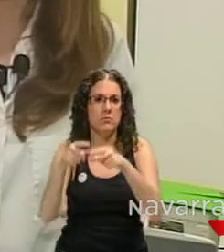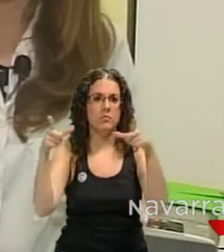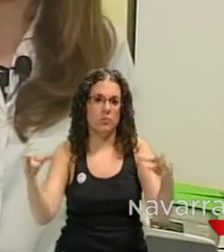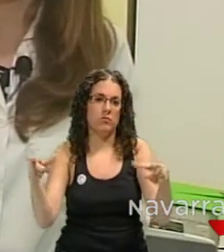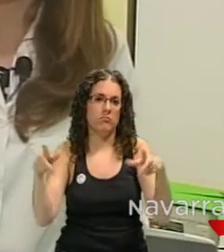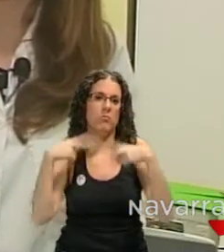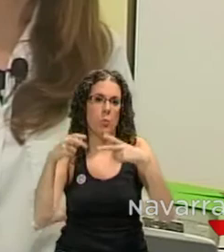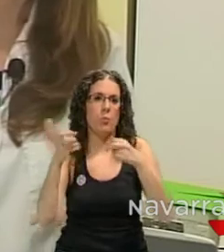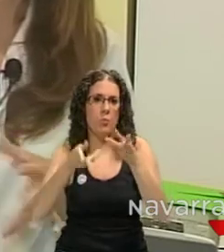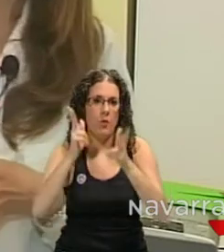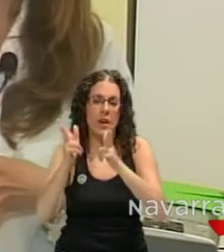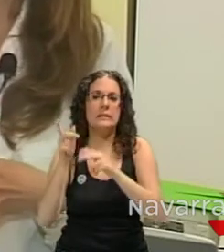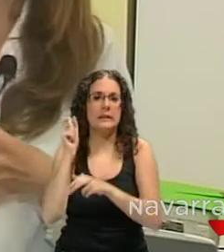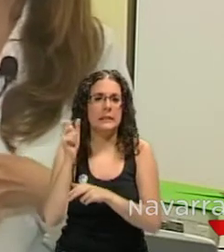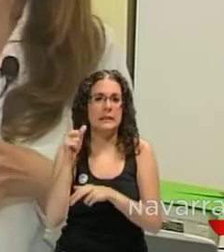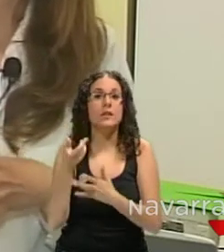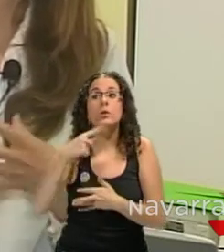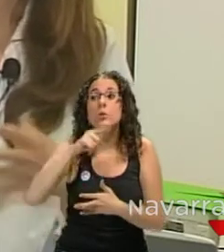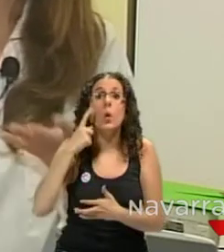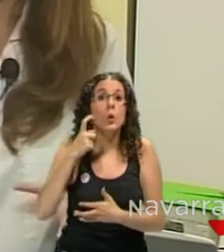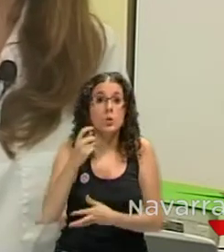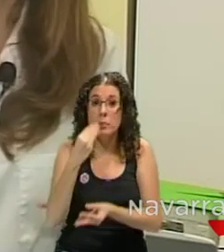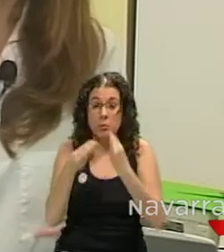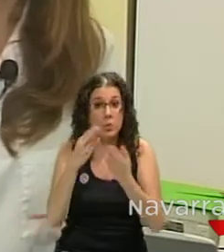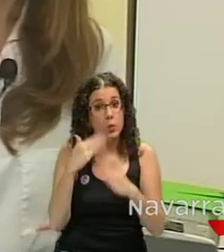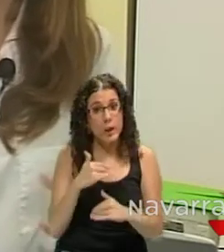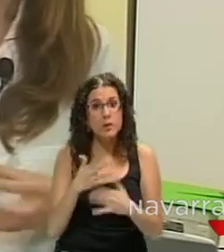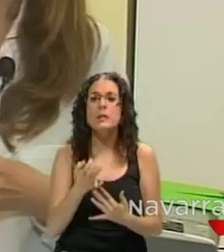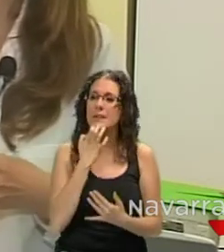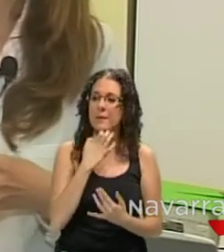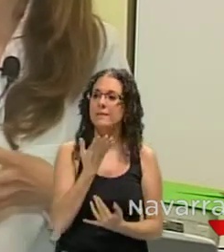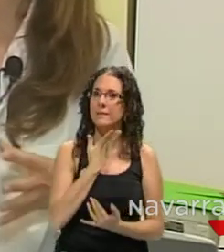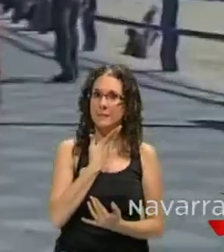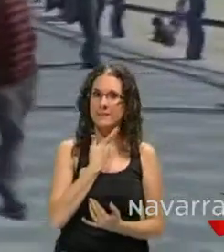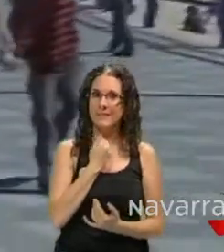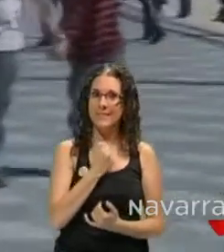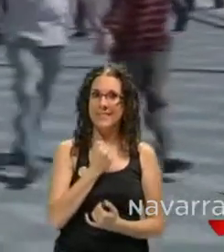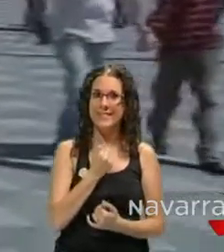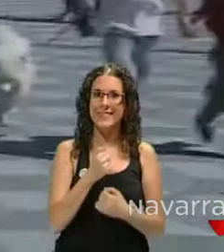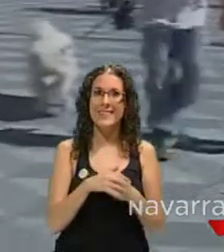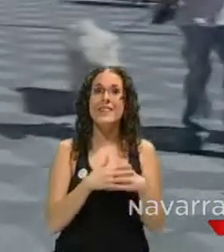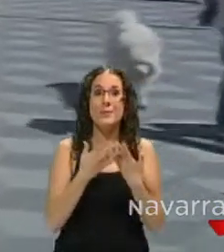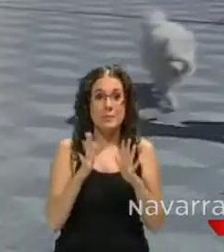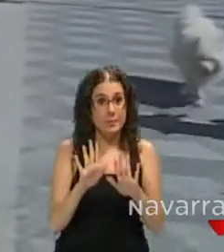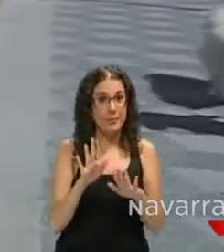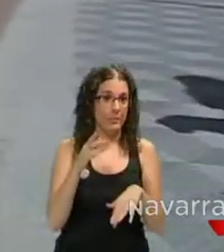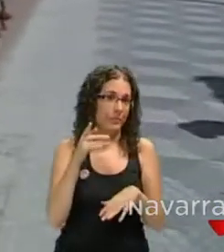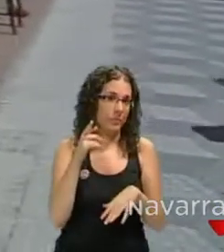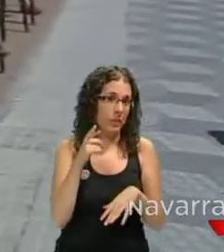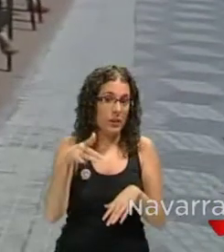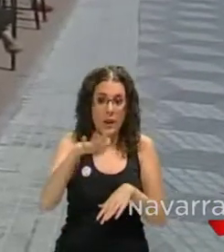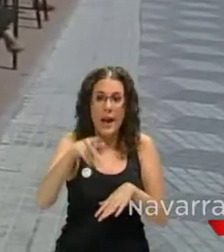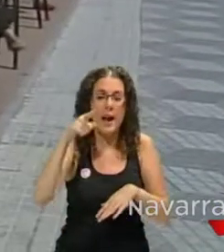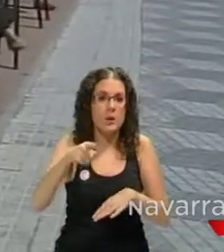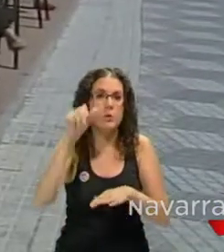estamos habituados a consumir, en el caso que nos apeteciese comerlos y vayamos a estar pues, en ese lugar